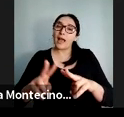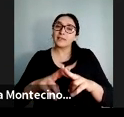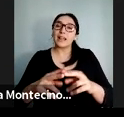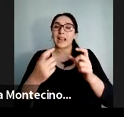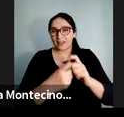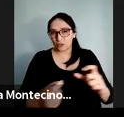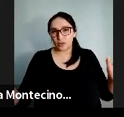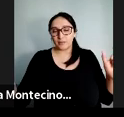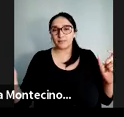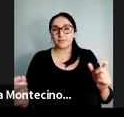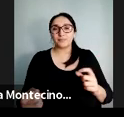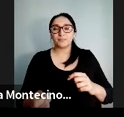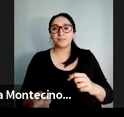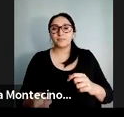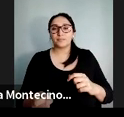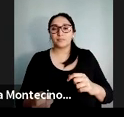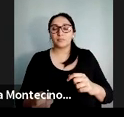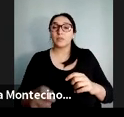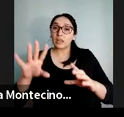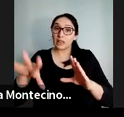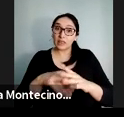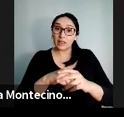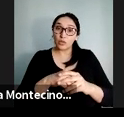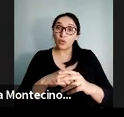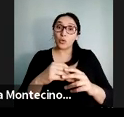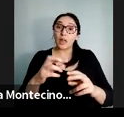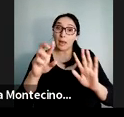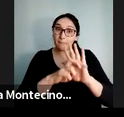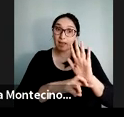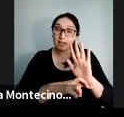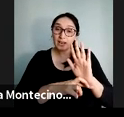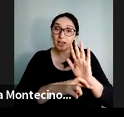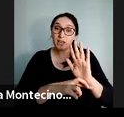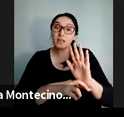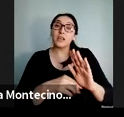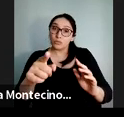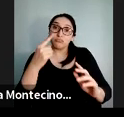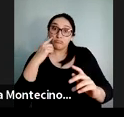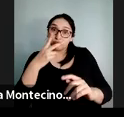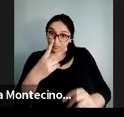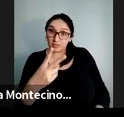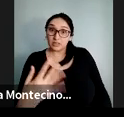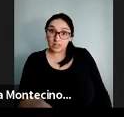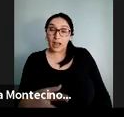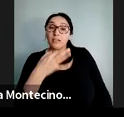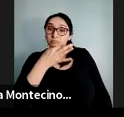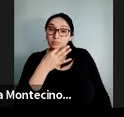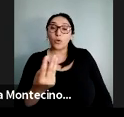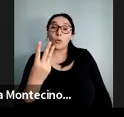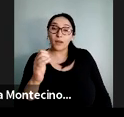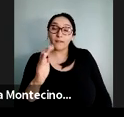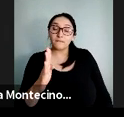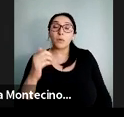nacional. Dentro de la página de Proyecto Aurora, que está en amarantas.org, también van a